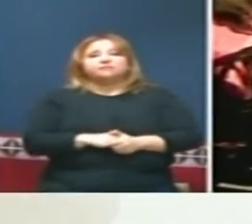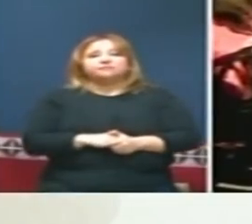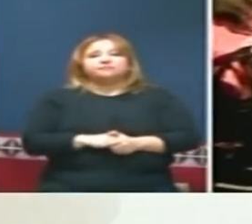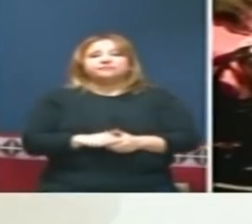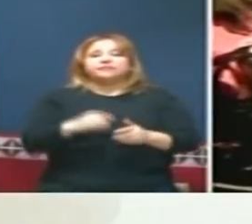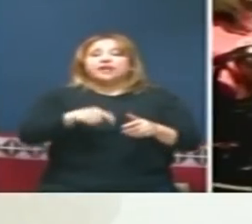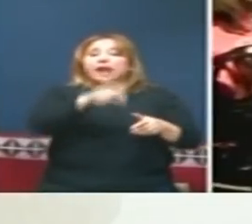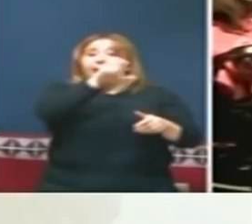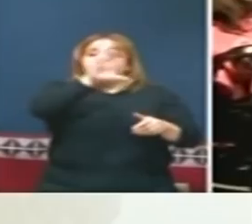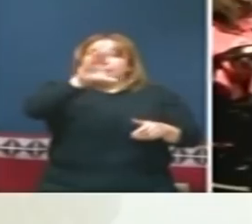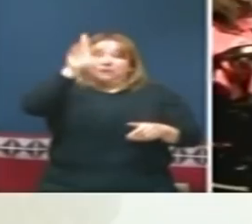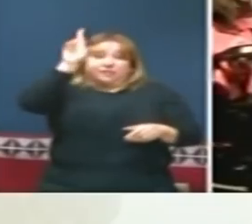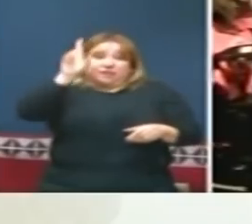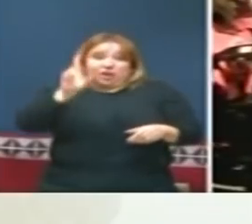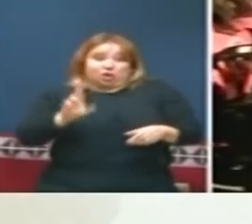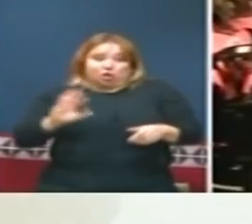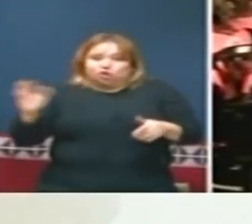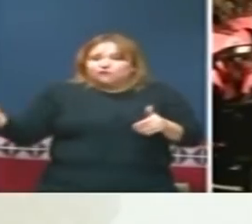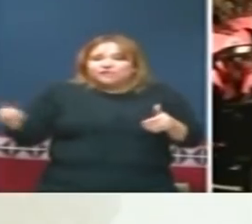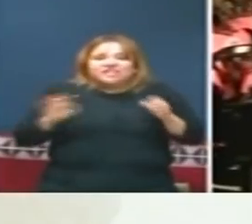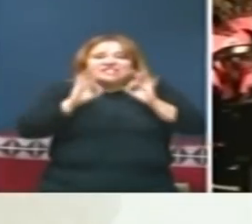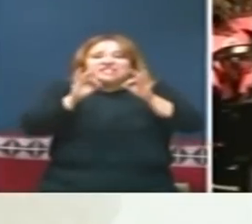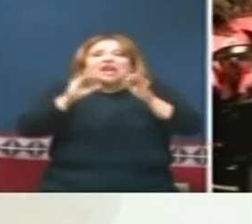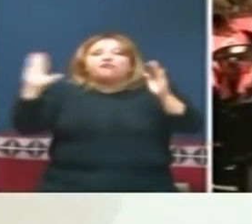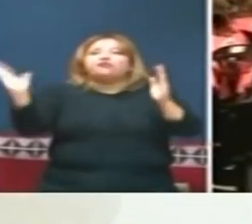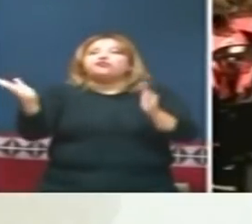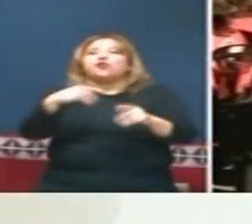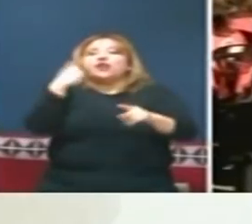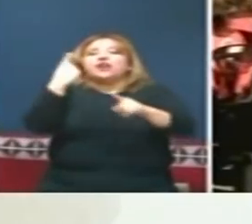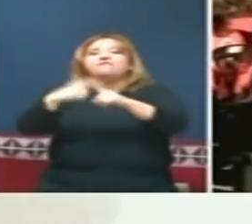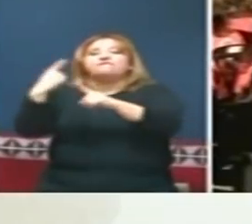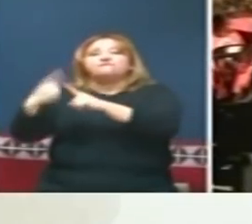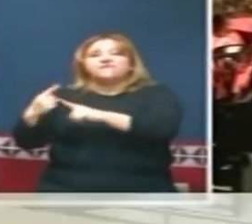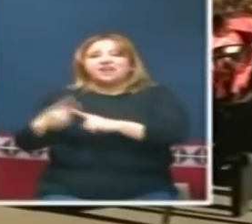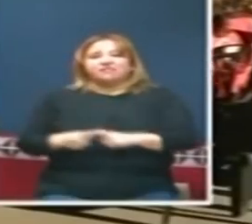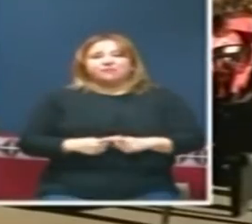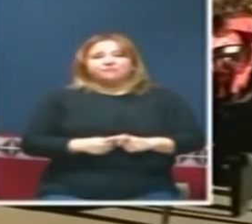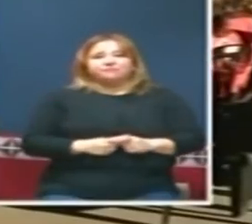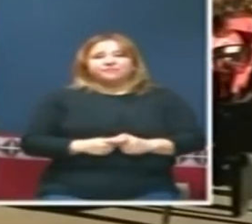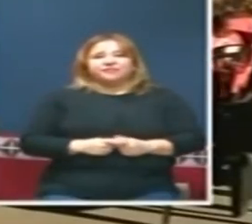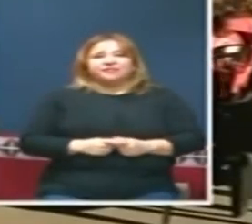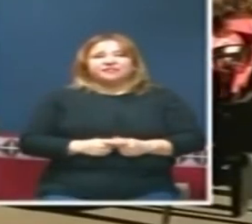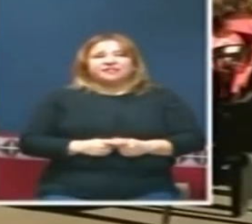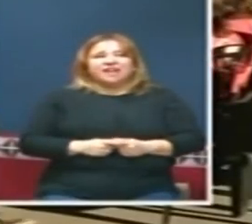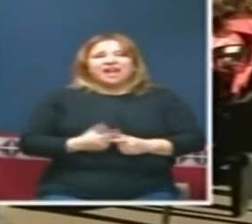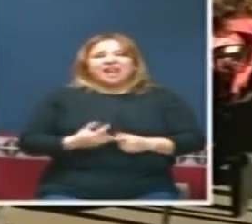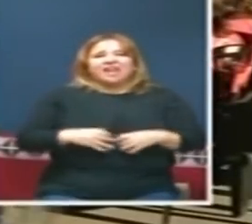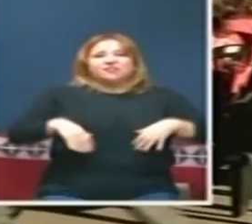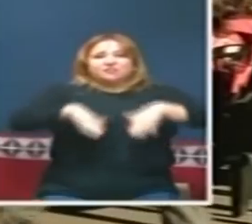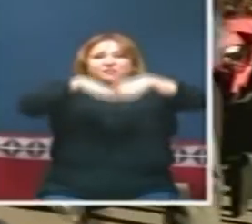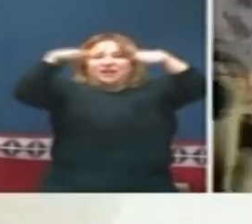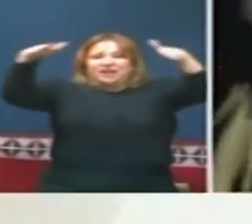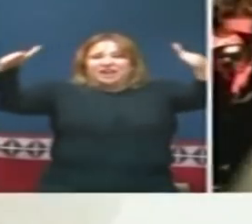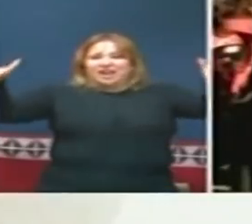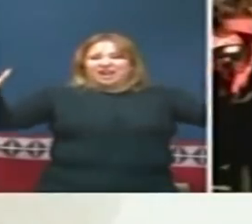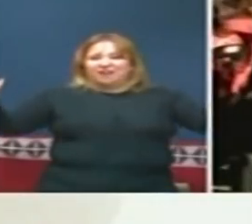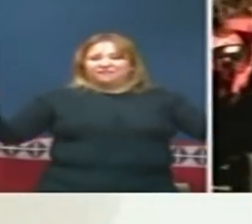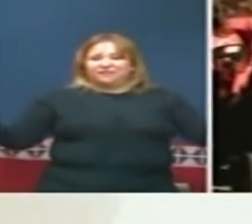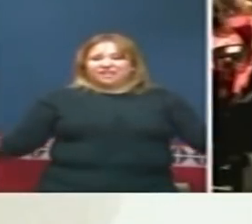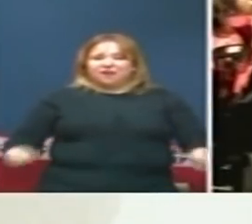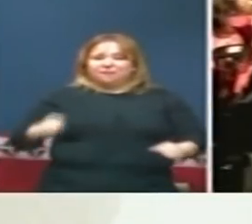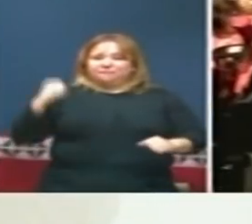la provincia que, bueno, que llevan a todos los rincones esta gran ceremonia. Perfecto, nos vamos al altar mayor. Allí están